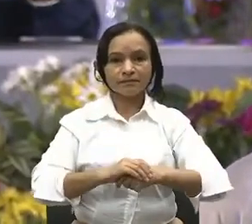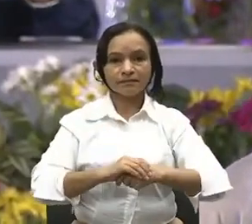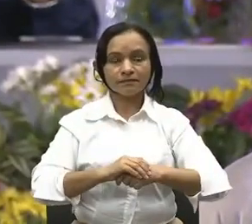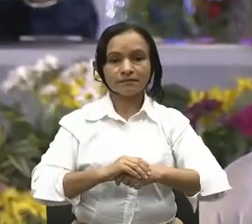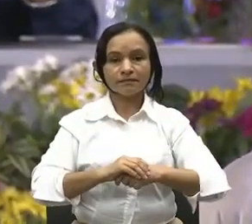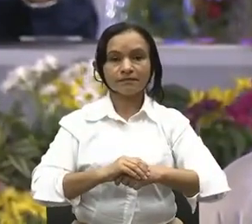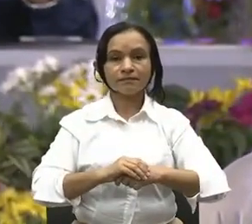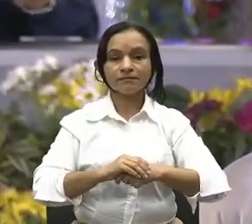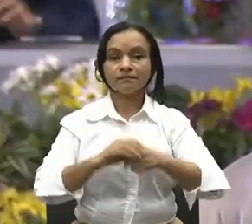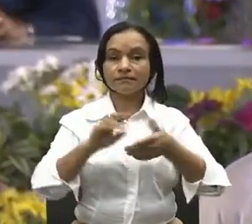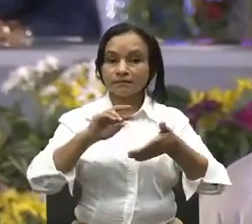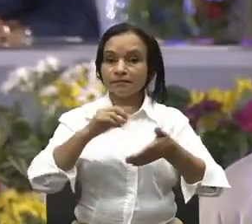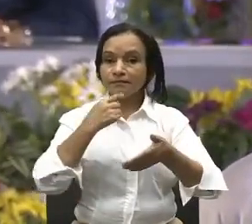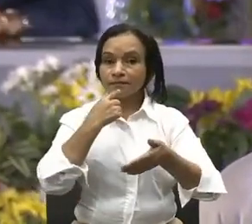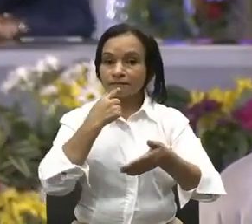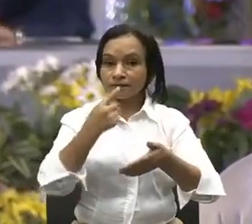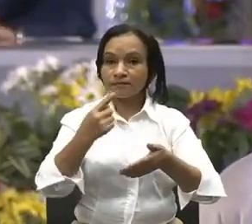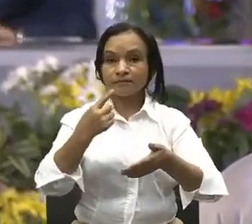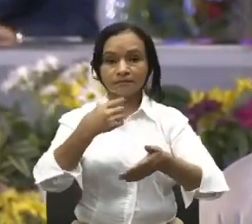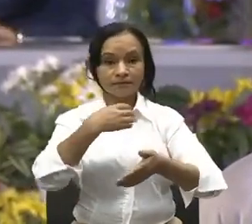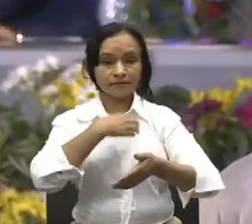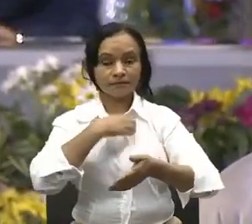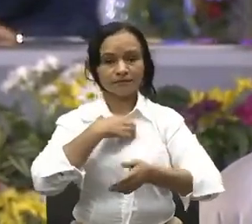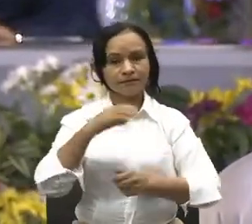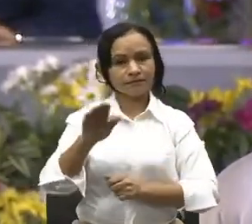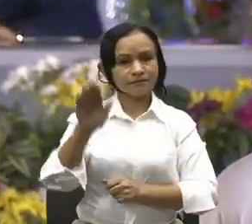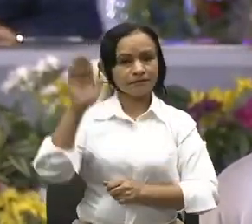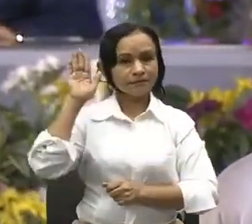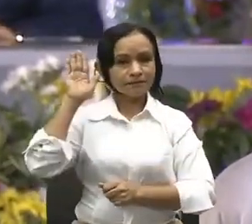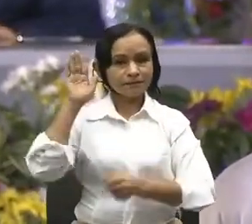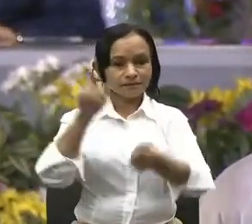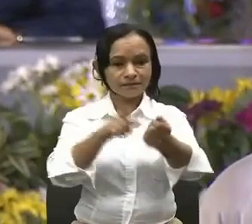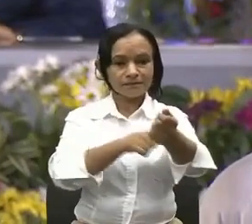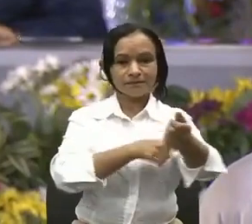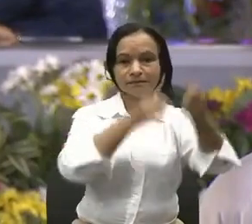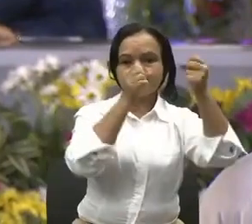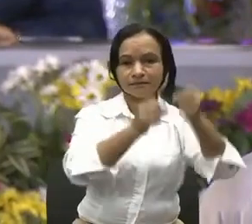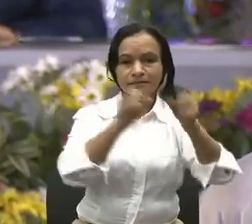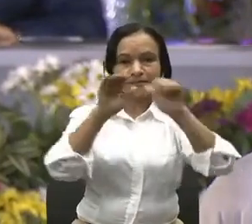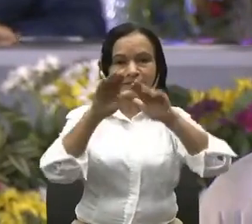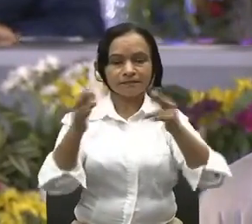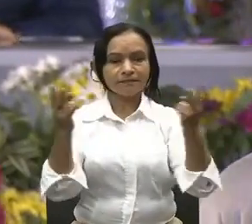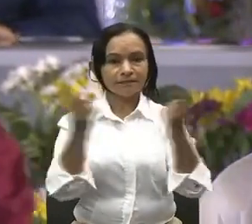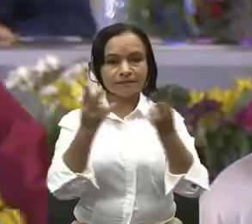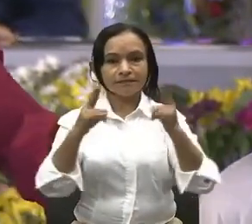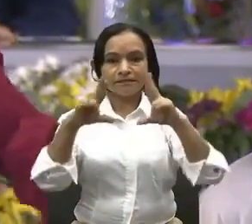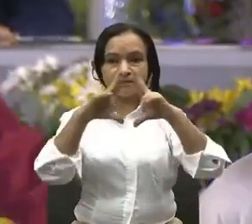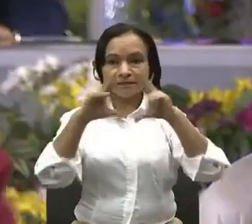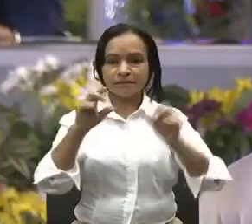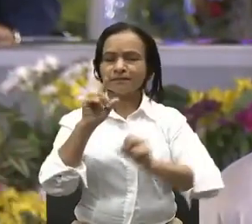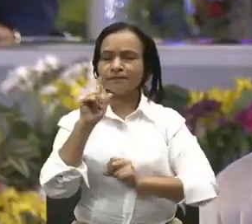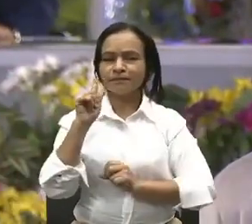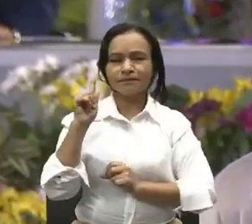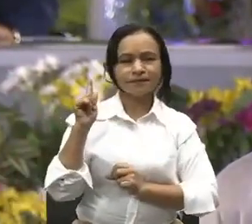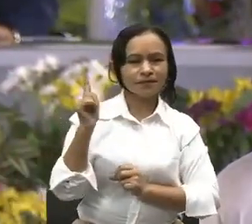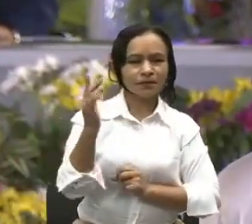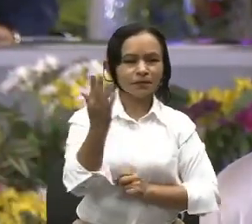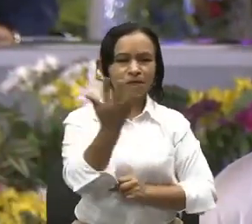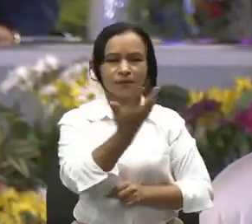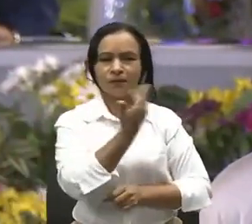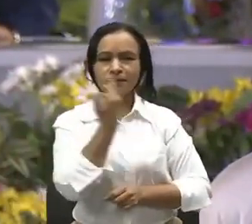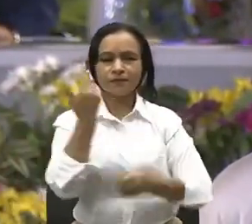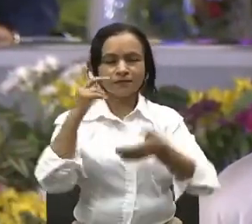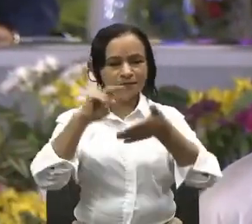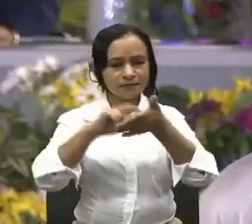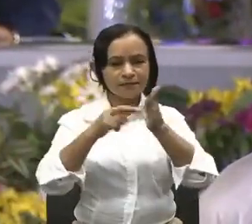Ese es nuestro compromiso, queridos hermanos nicaragüenses, y en esto vamos todos, y por